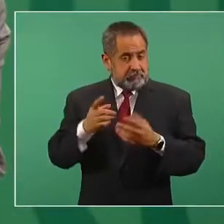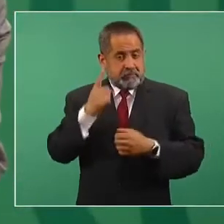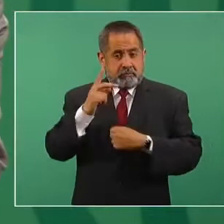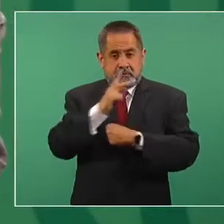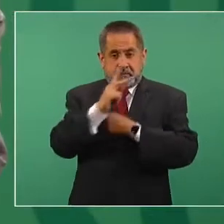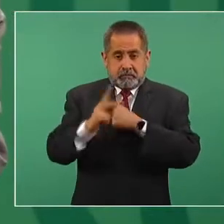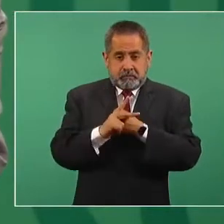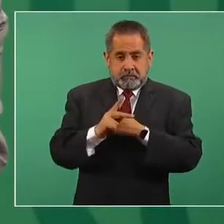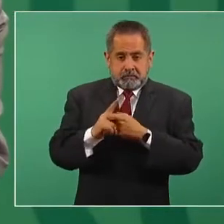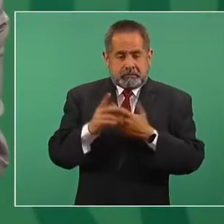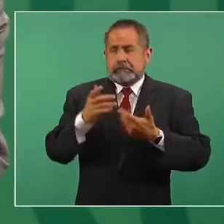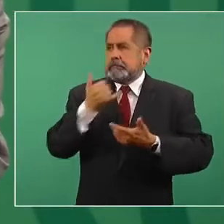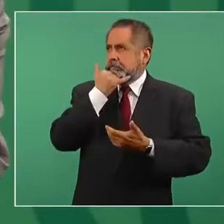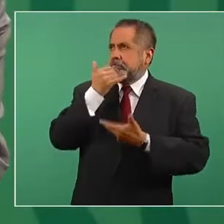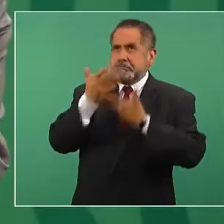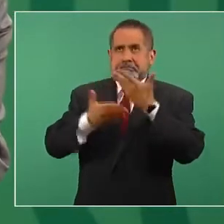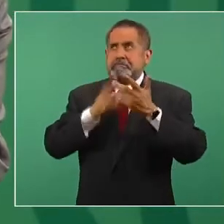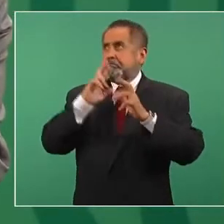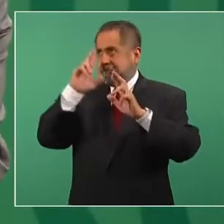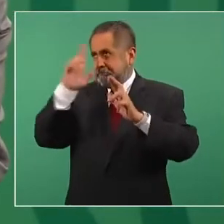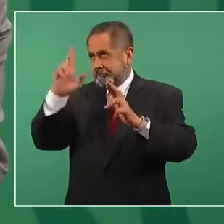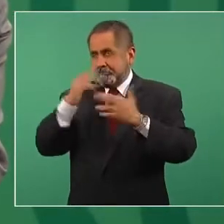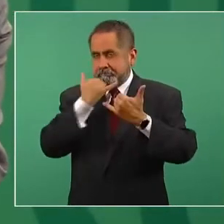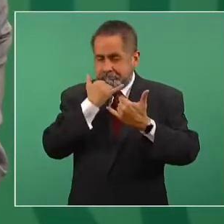y ofrezco disculpa por decirlo,